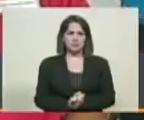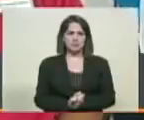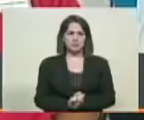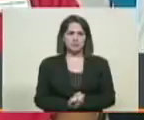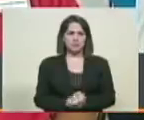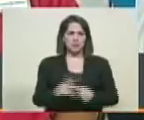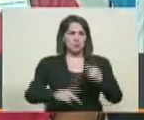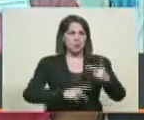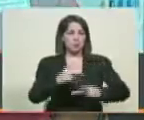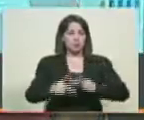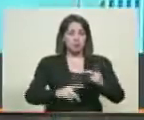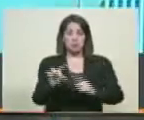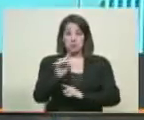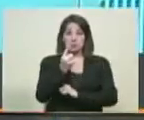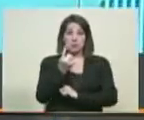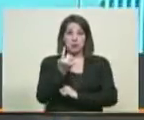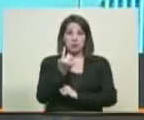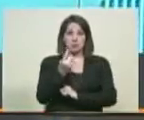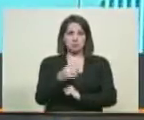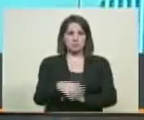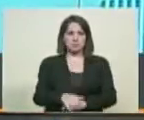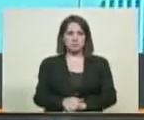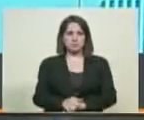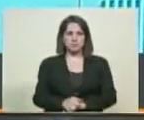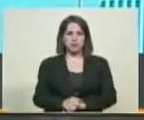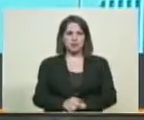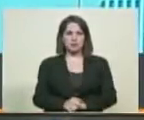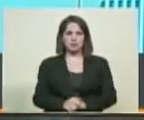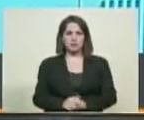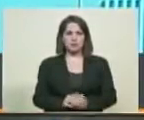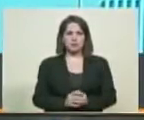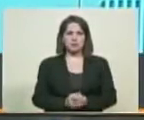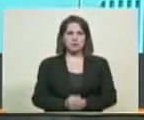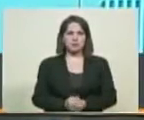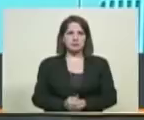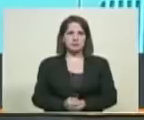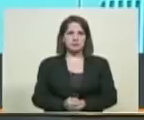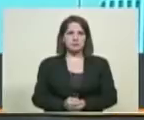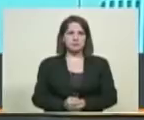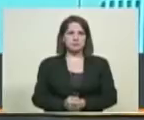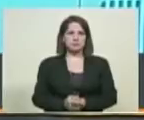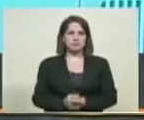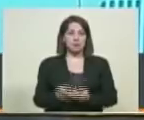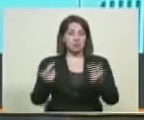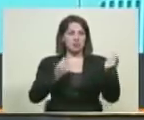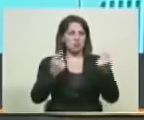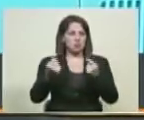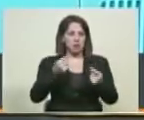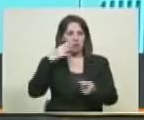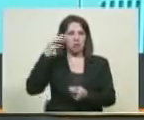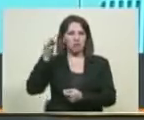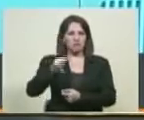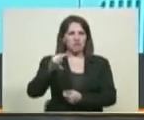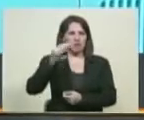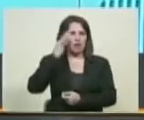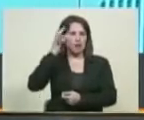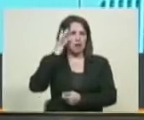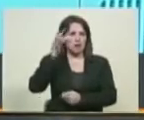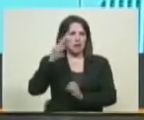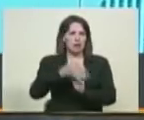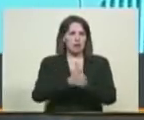en primer lugar, que abarca el aspecto tributario, fiscal, monetario,